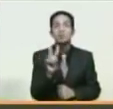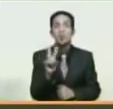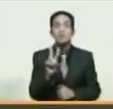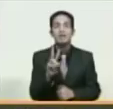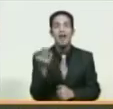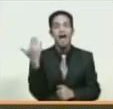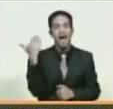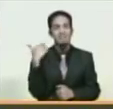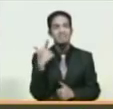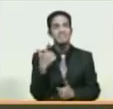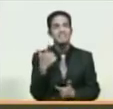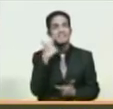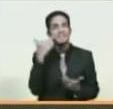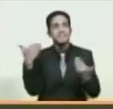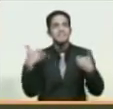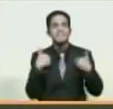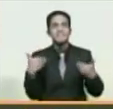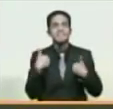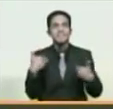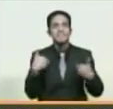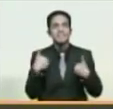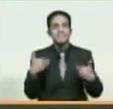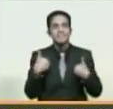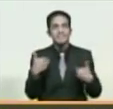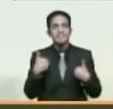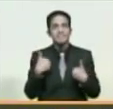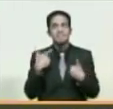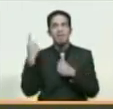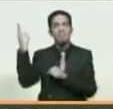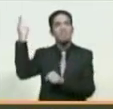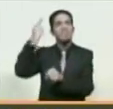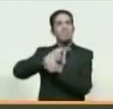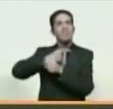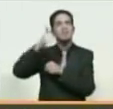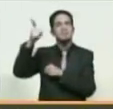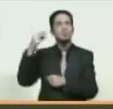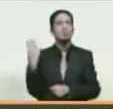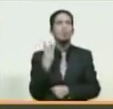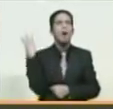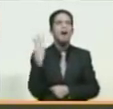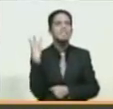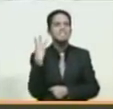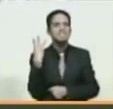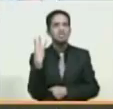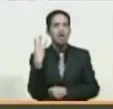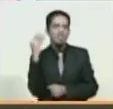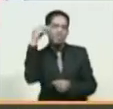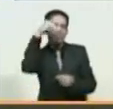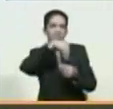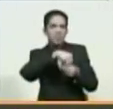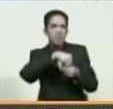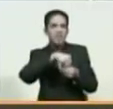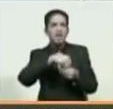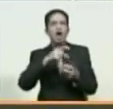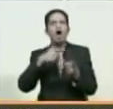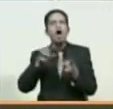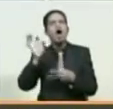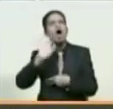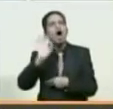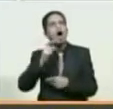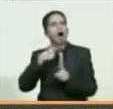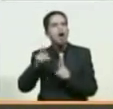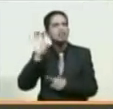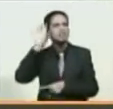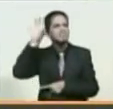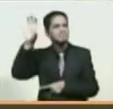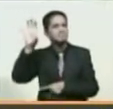fue víctima de un guión diseñado desde Washington, diseñado desde centros imperiales,